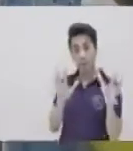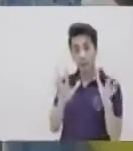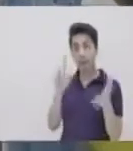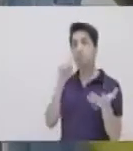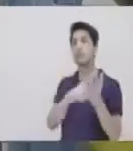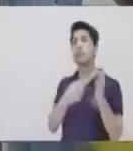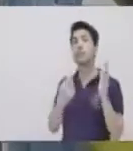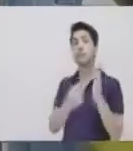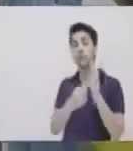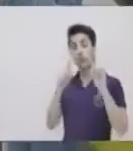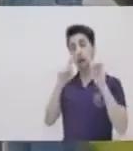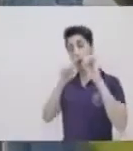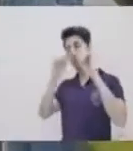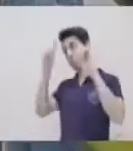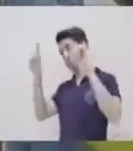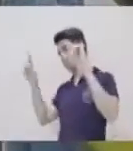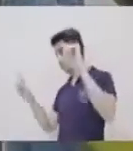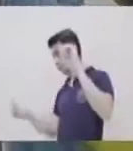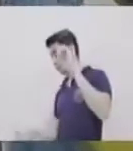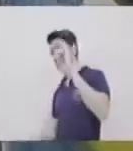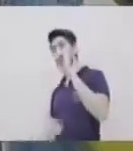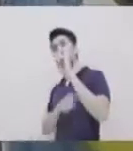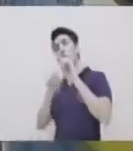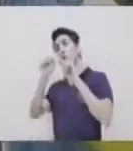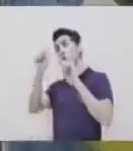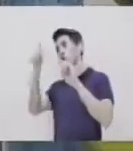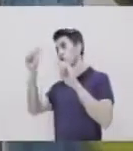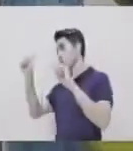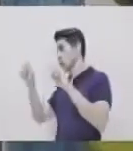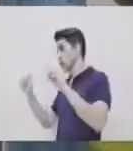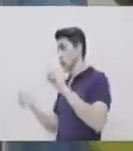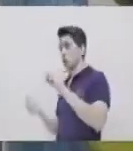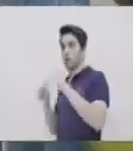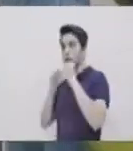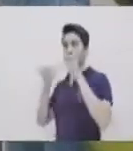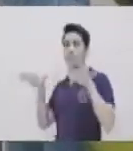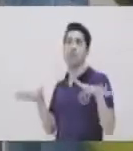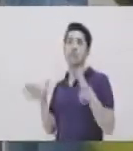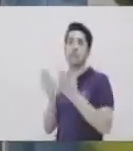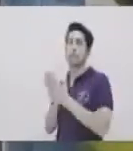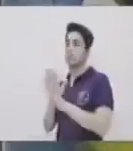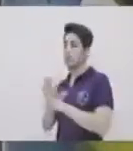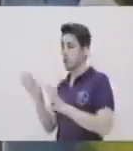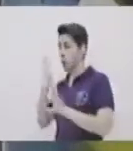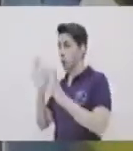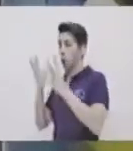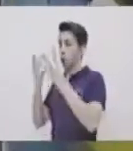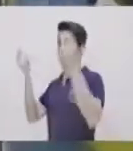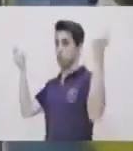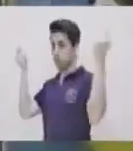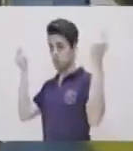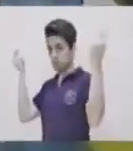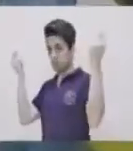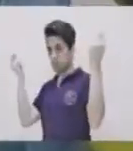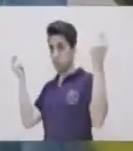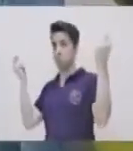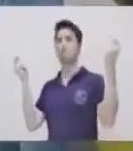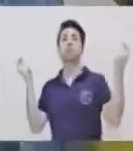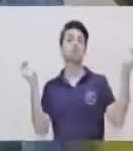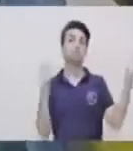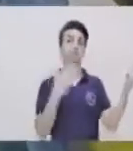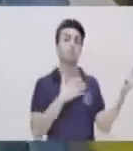especie, definitivamente, subsecuentemente, otras especies van a morir o se van a extinguir. Definitivamente es también